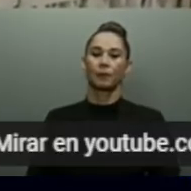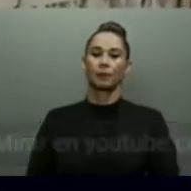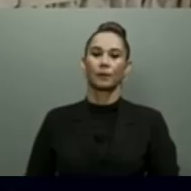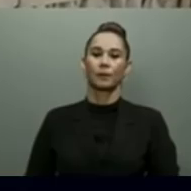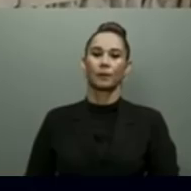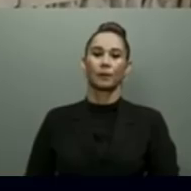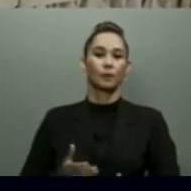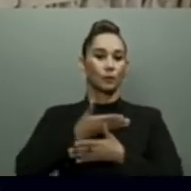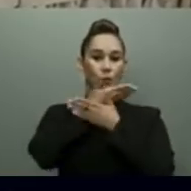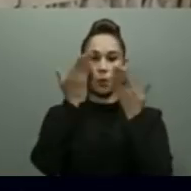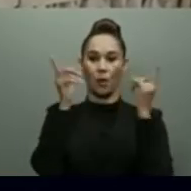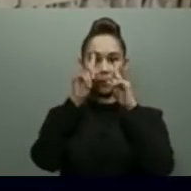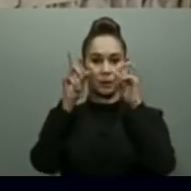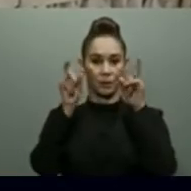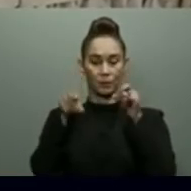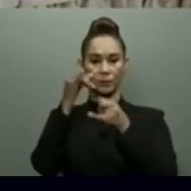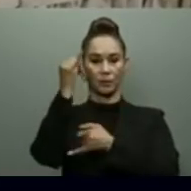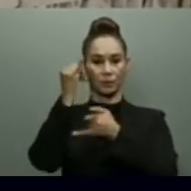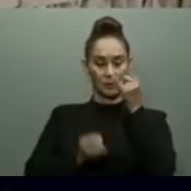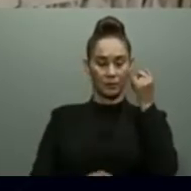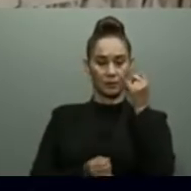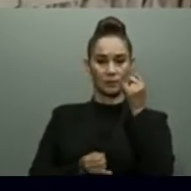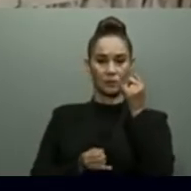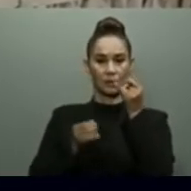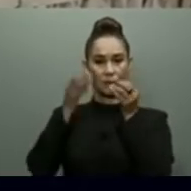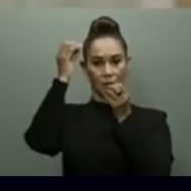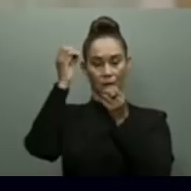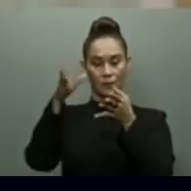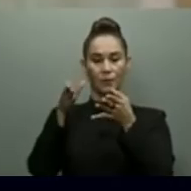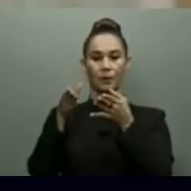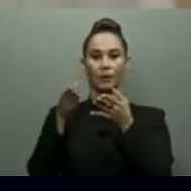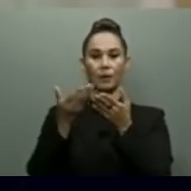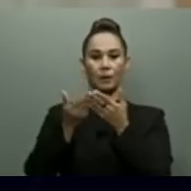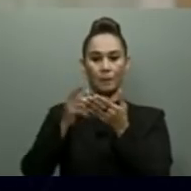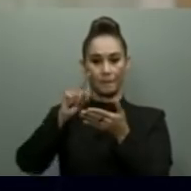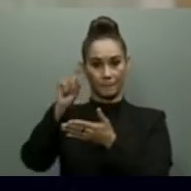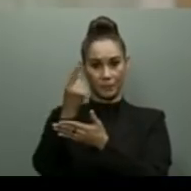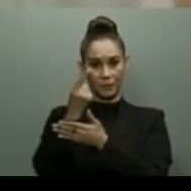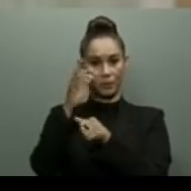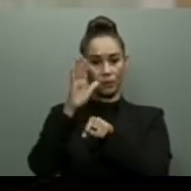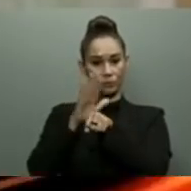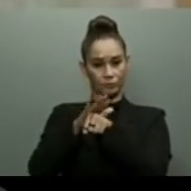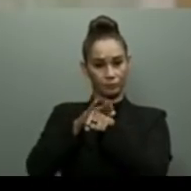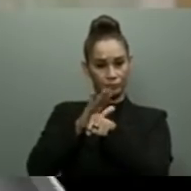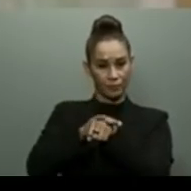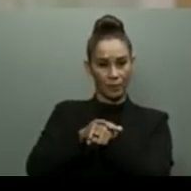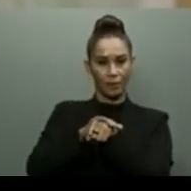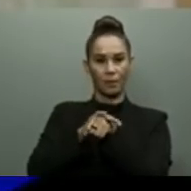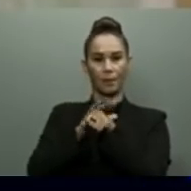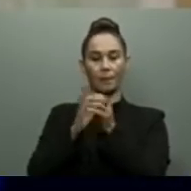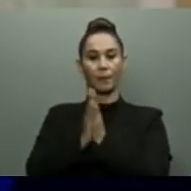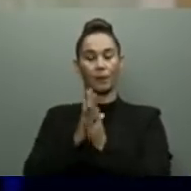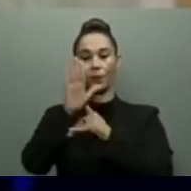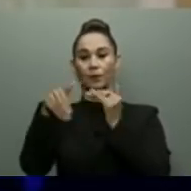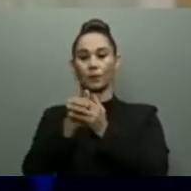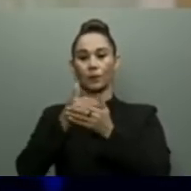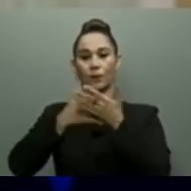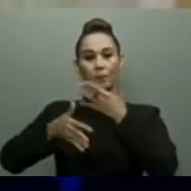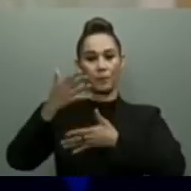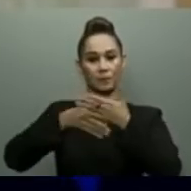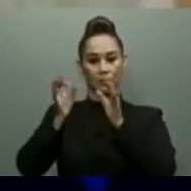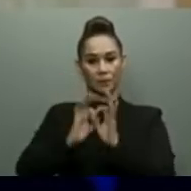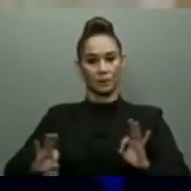No habiendo preguntas, finalizamos esta rueda de prensa, no sin antes reiterar el llamado a la población a participar de